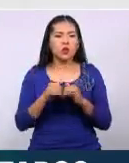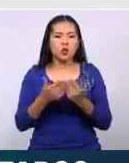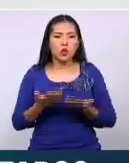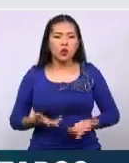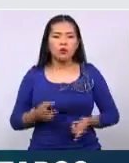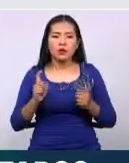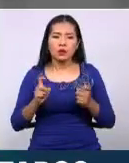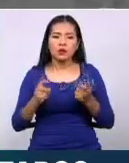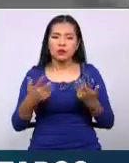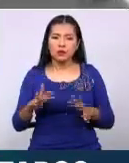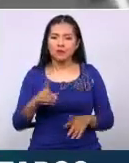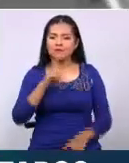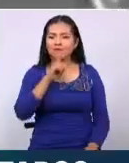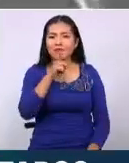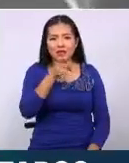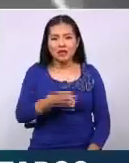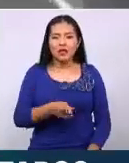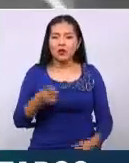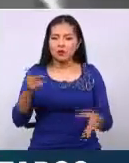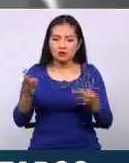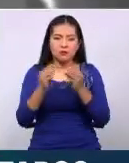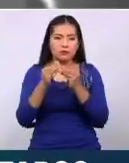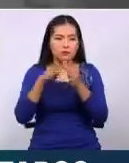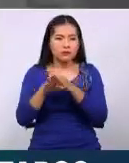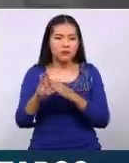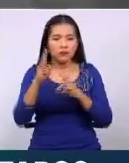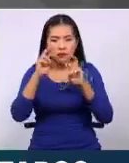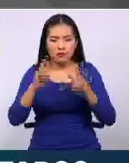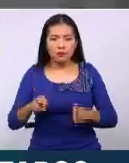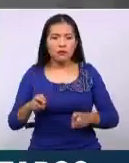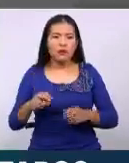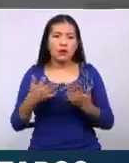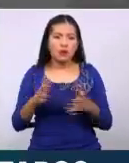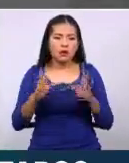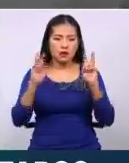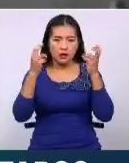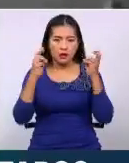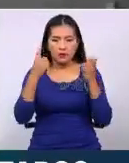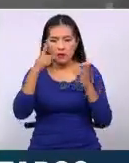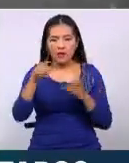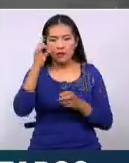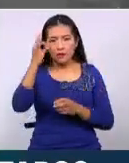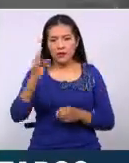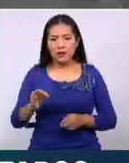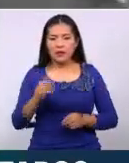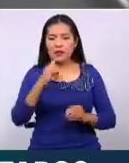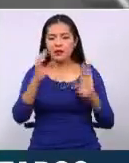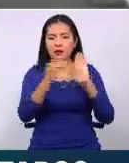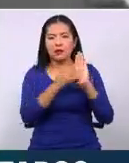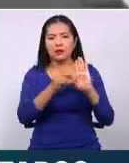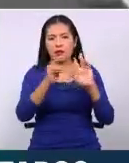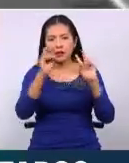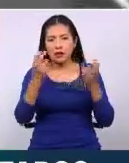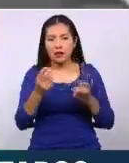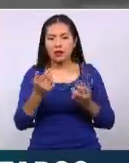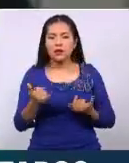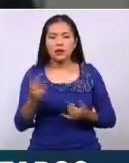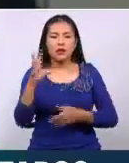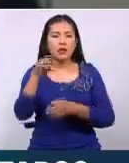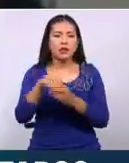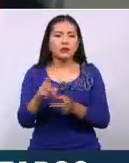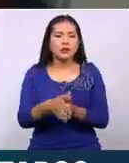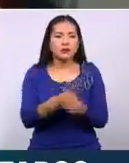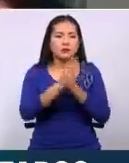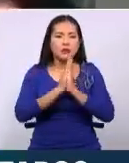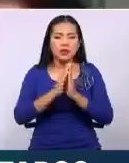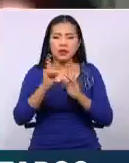a estar seguramente en dicha audiencia de medida cautelar a la fiscal asignada al caso dentro de su solicitud de